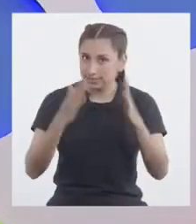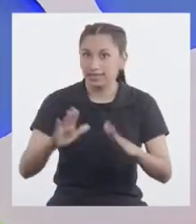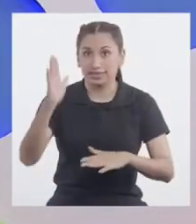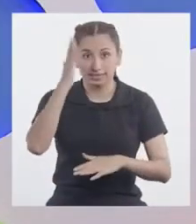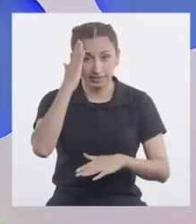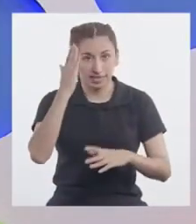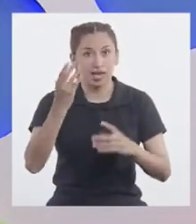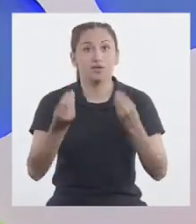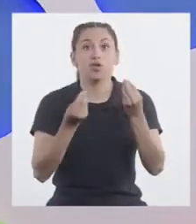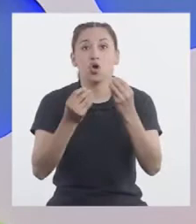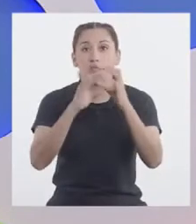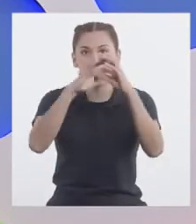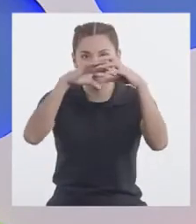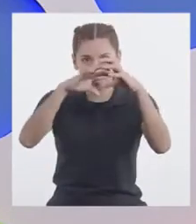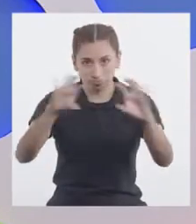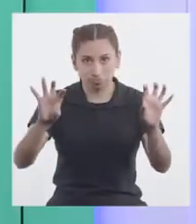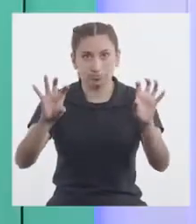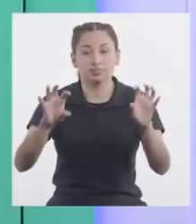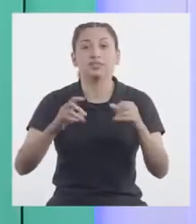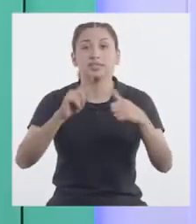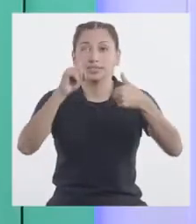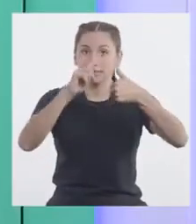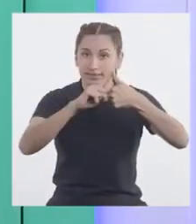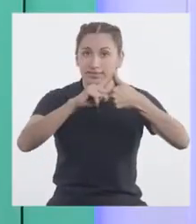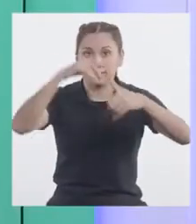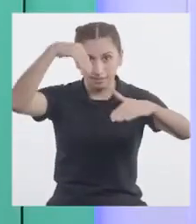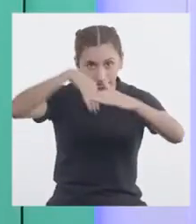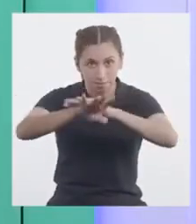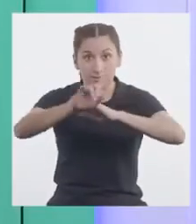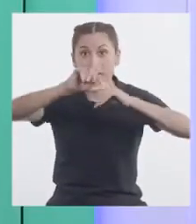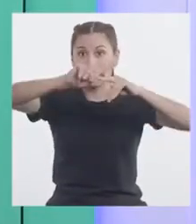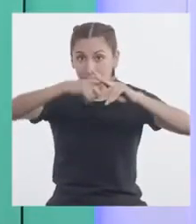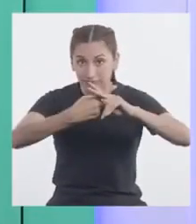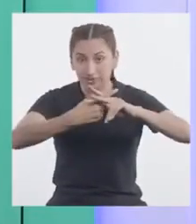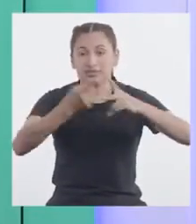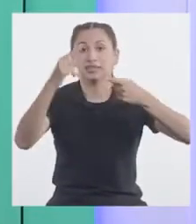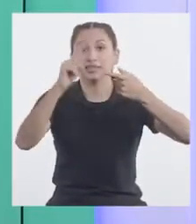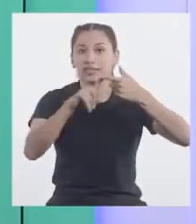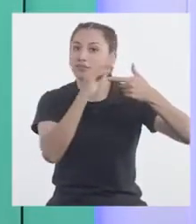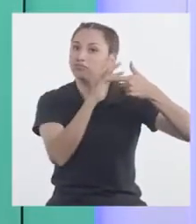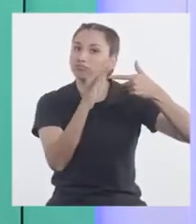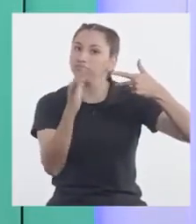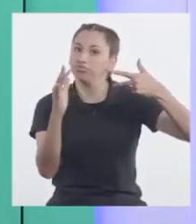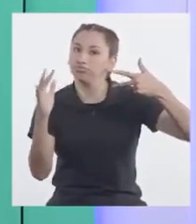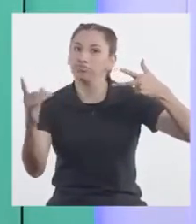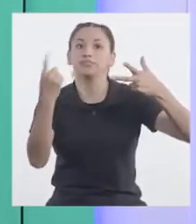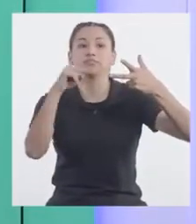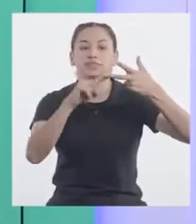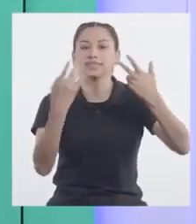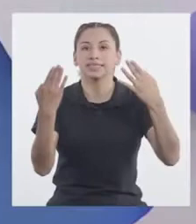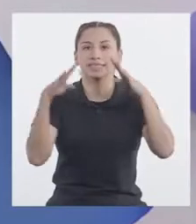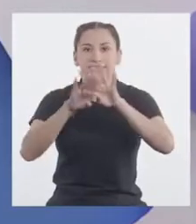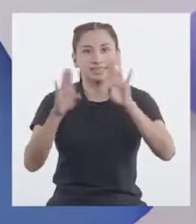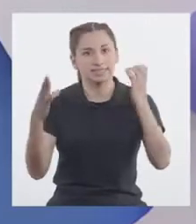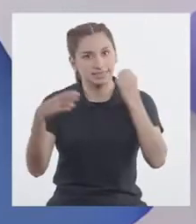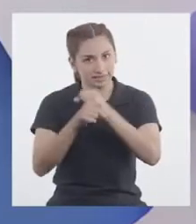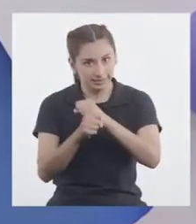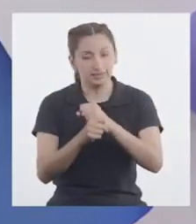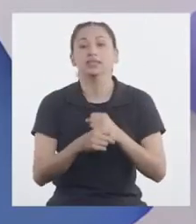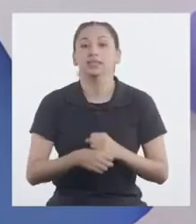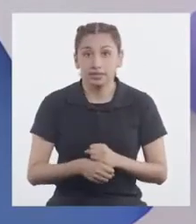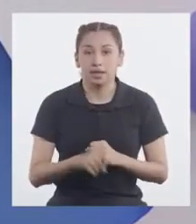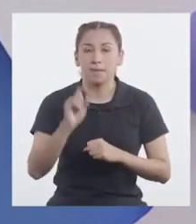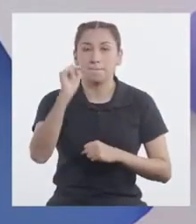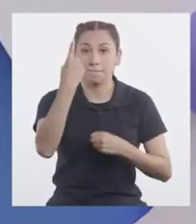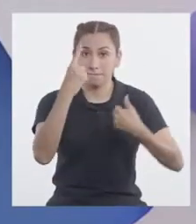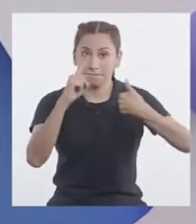sabemos que la estructura propuesta es la siguiente: introducción, desarrollo y cierre.